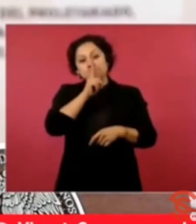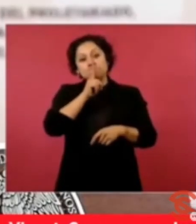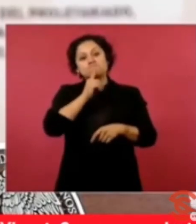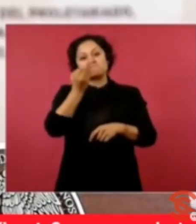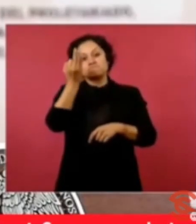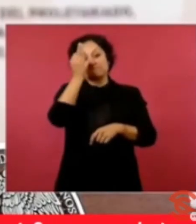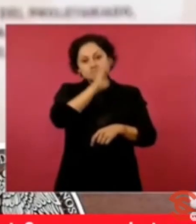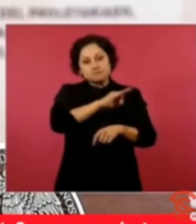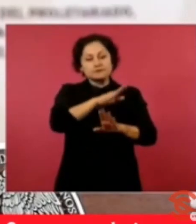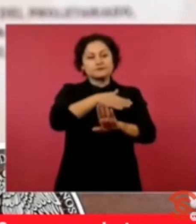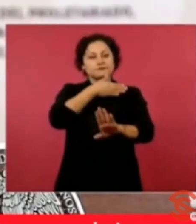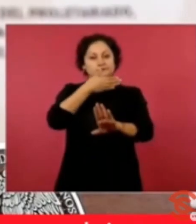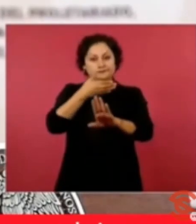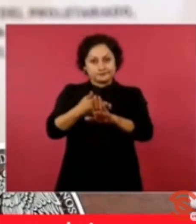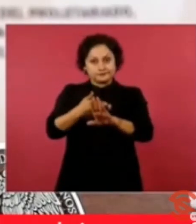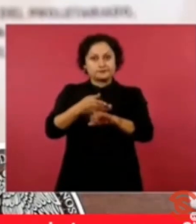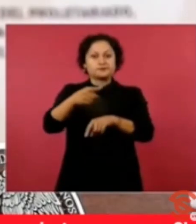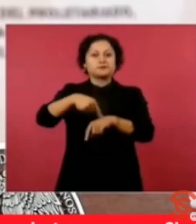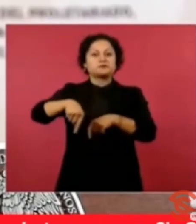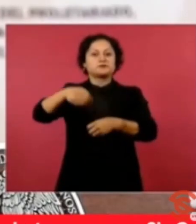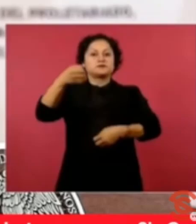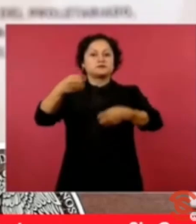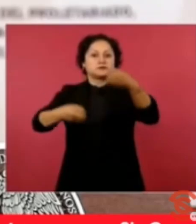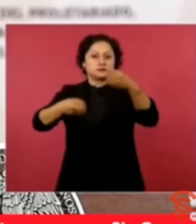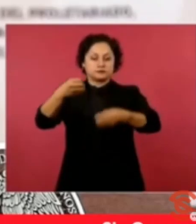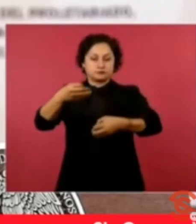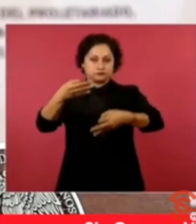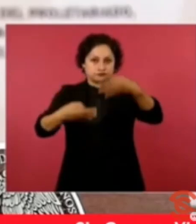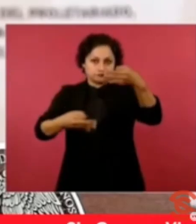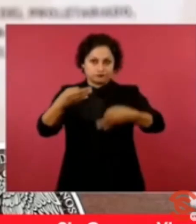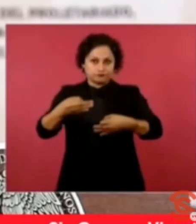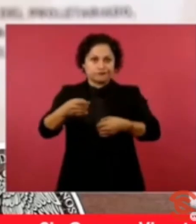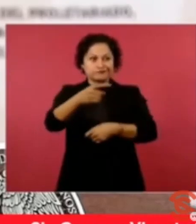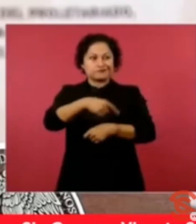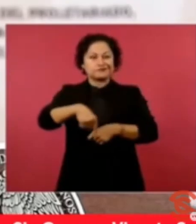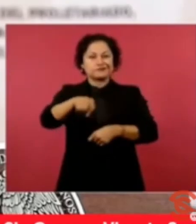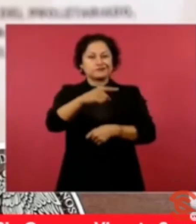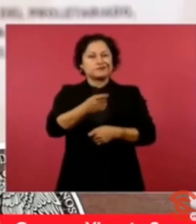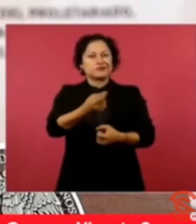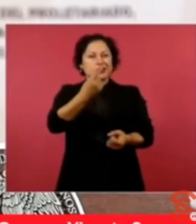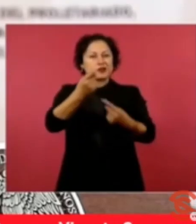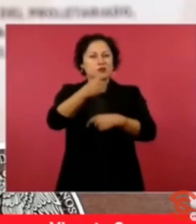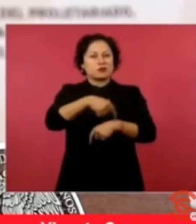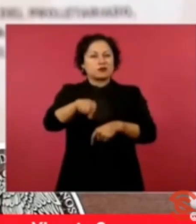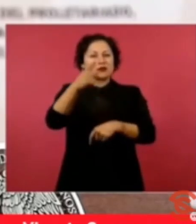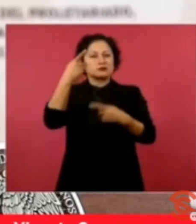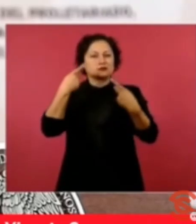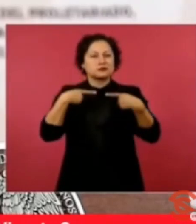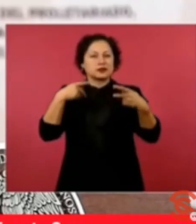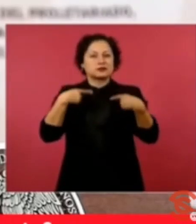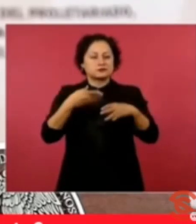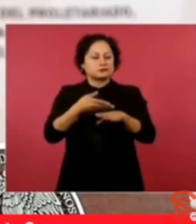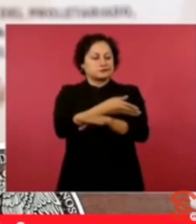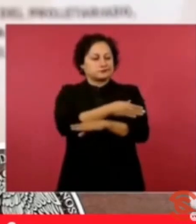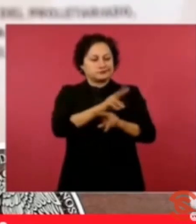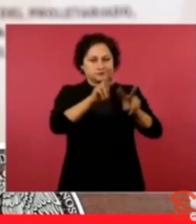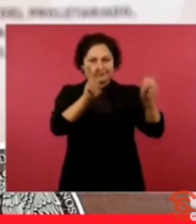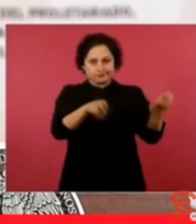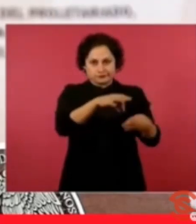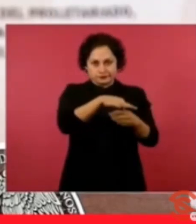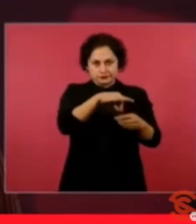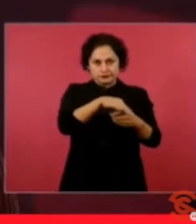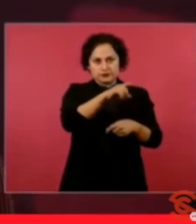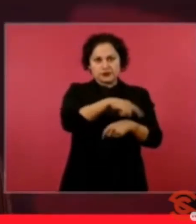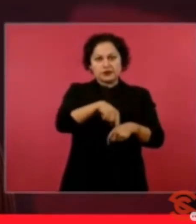que vimos en este periodo electoral que se la pasaron infantilizando al pueblo de México, diciendo que no